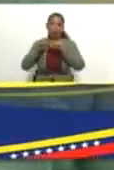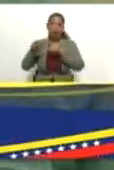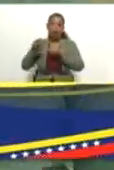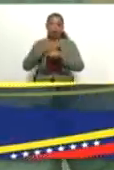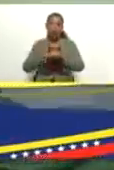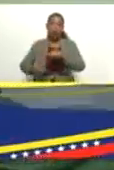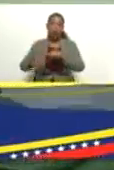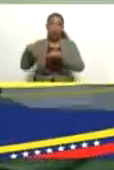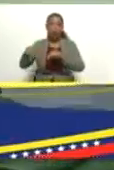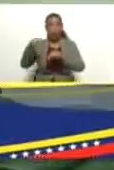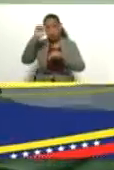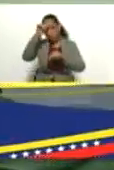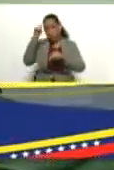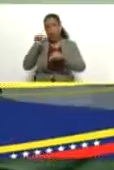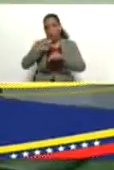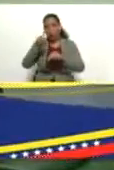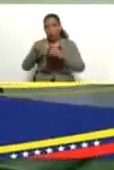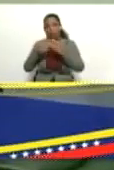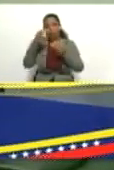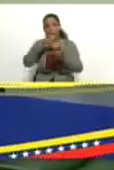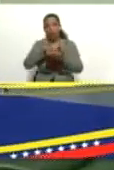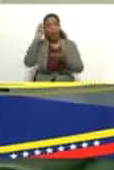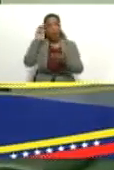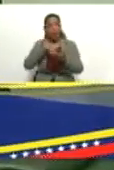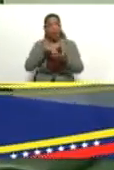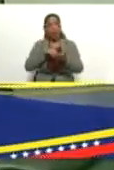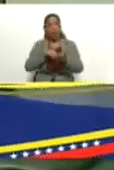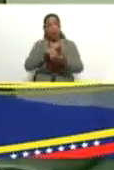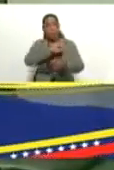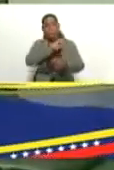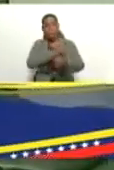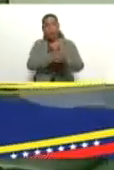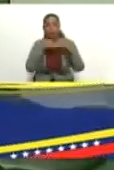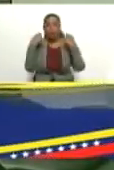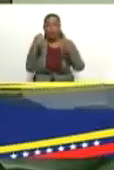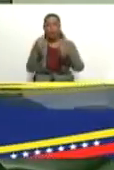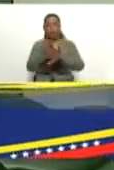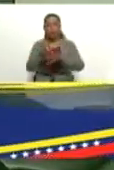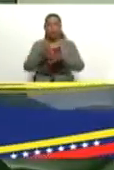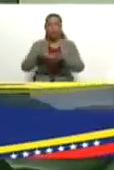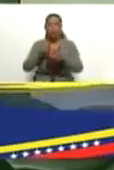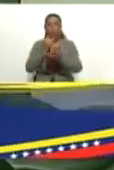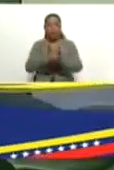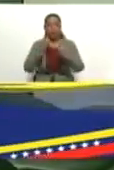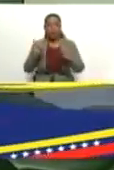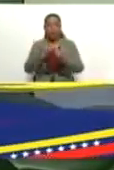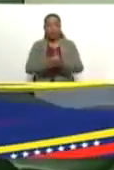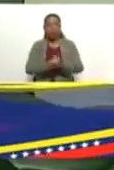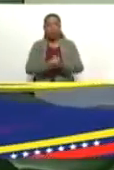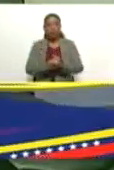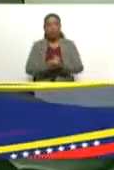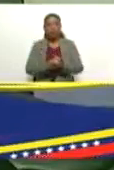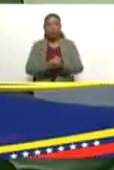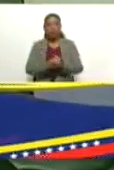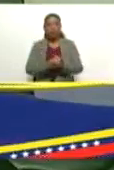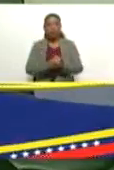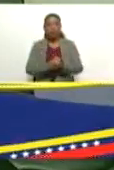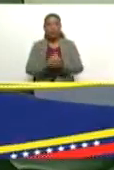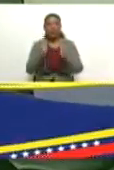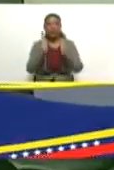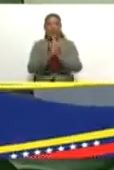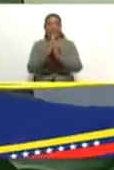domingo tienen una domingo consulta en 7, todo el estado de Miranda. Todo el estado de Miranda. Y el poder popular del municipio Independencia, Santa Teresa